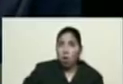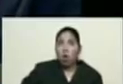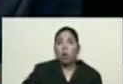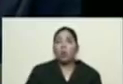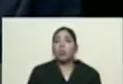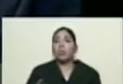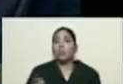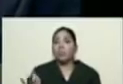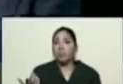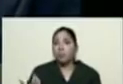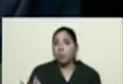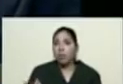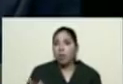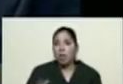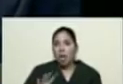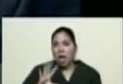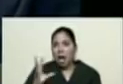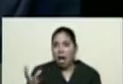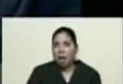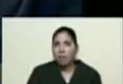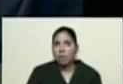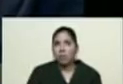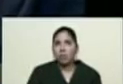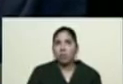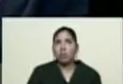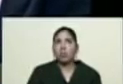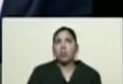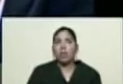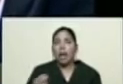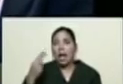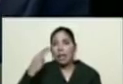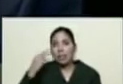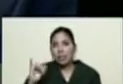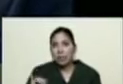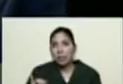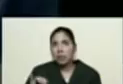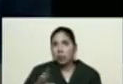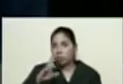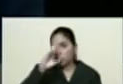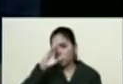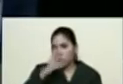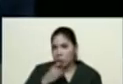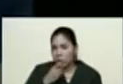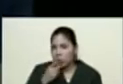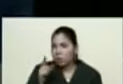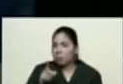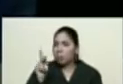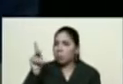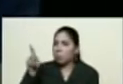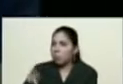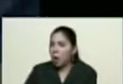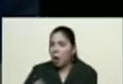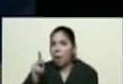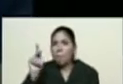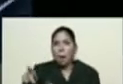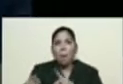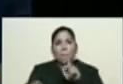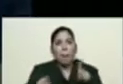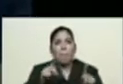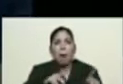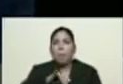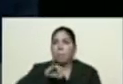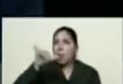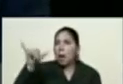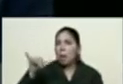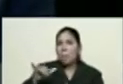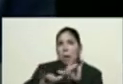Angola, en el Congo, en la República Democrática del Congo, en cada acto de solidaridad, allá en África, allá en el